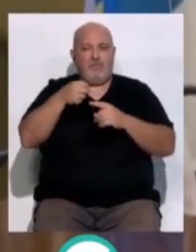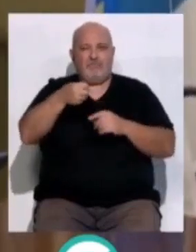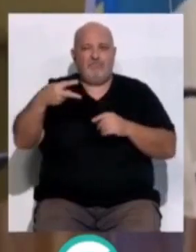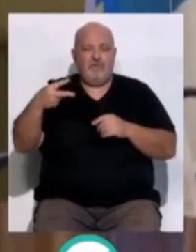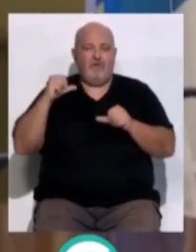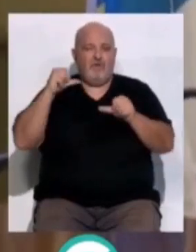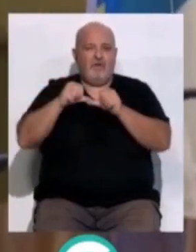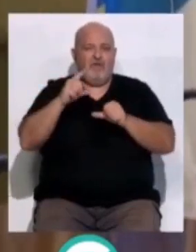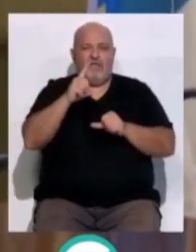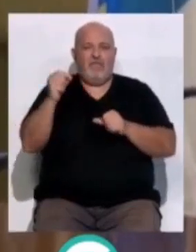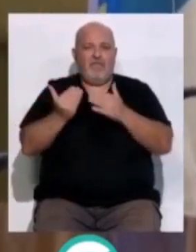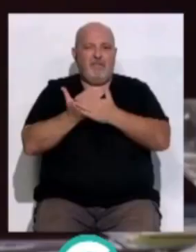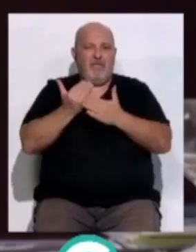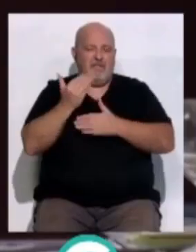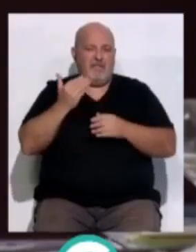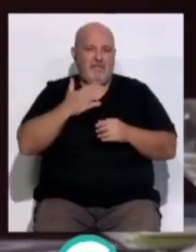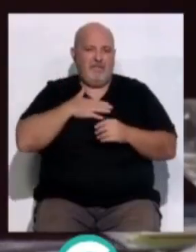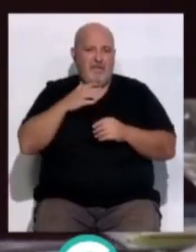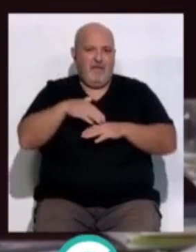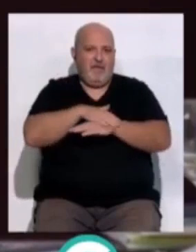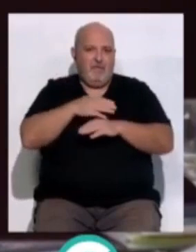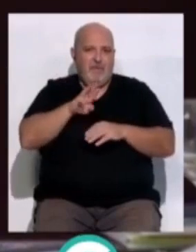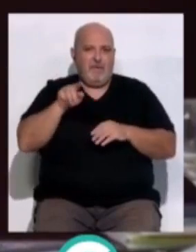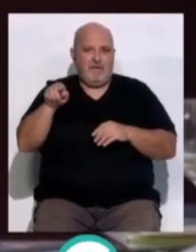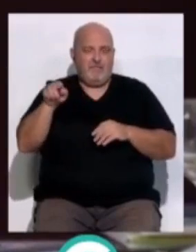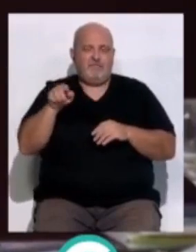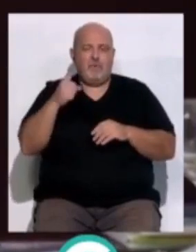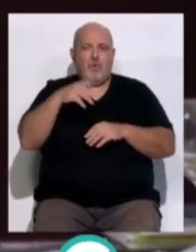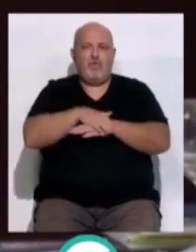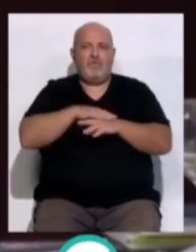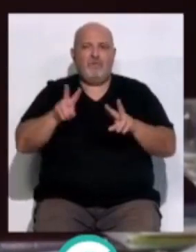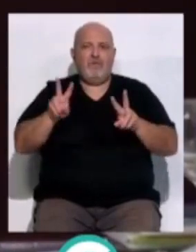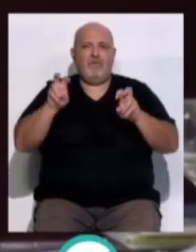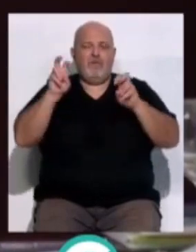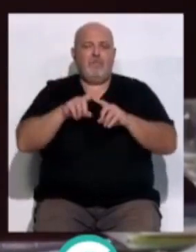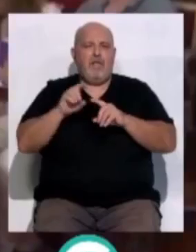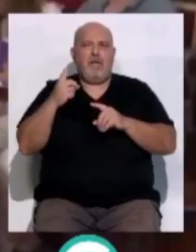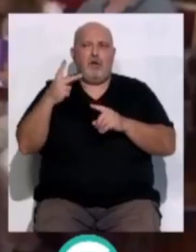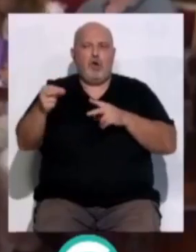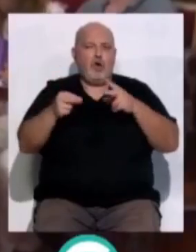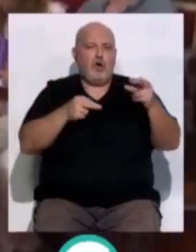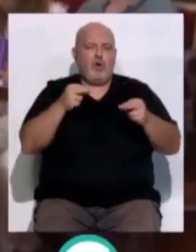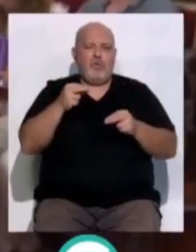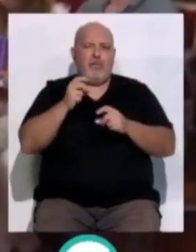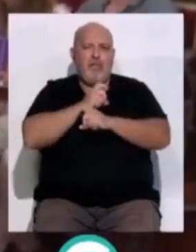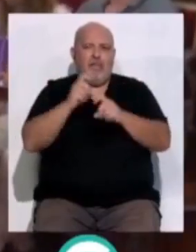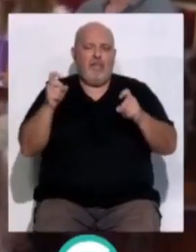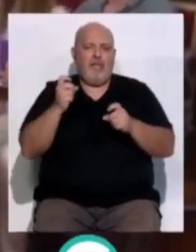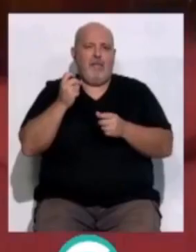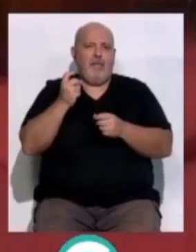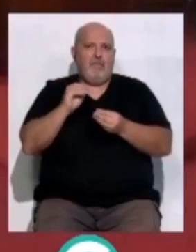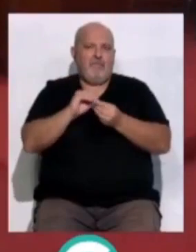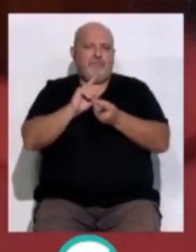los primeros 100 días del gobierno de Bruno García en el ayuntamiento. Un gobierno de renuncias y reanuncios para el